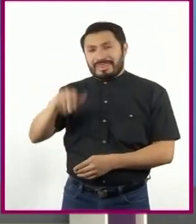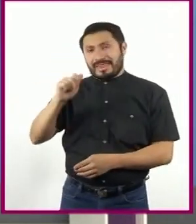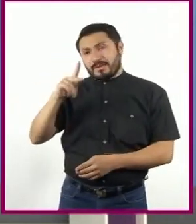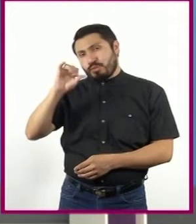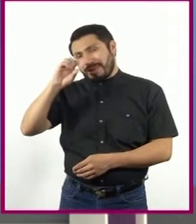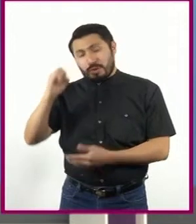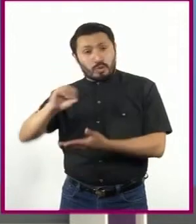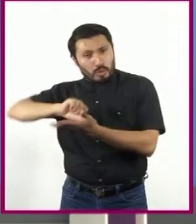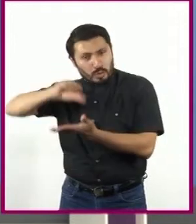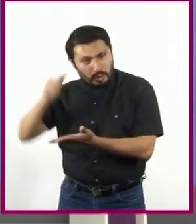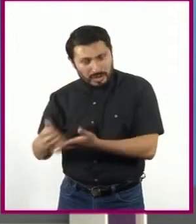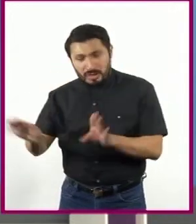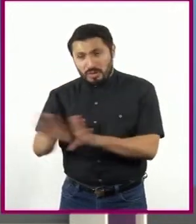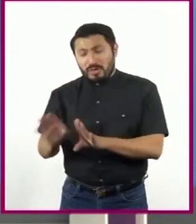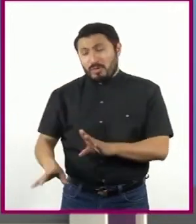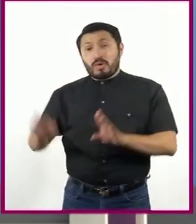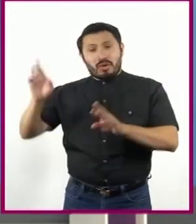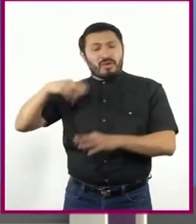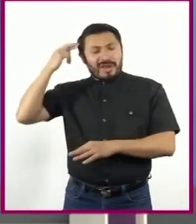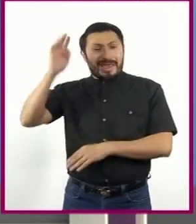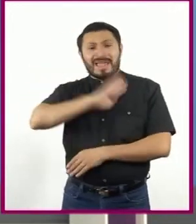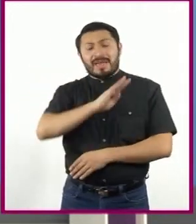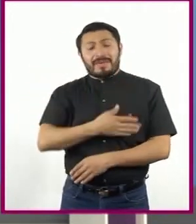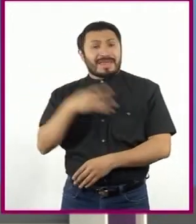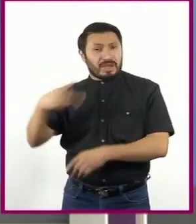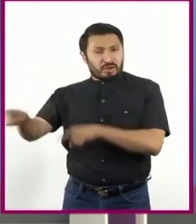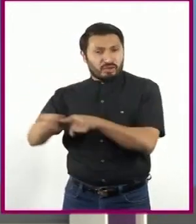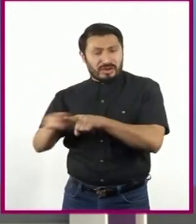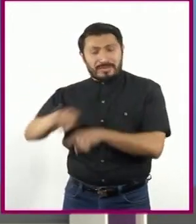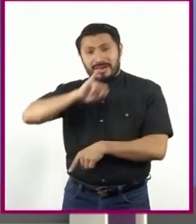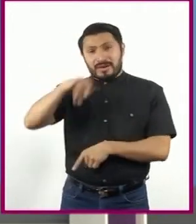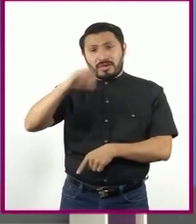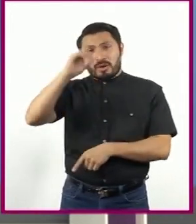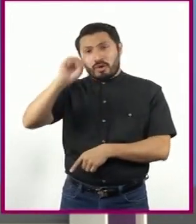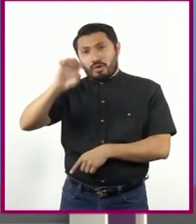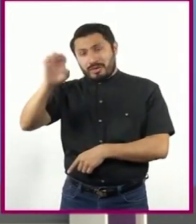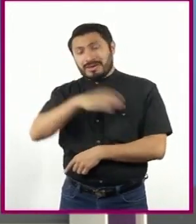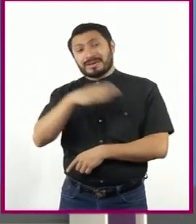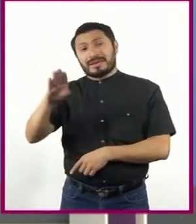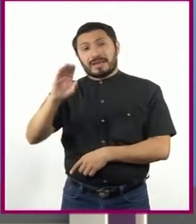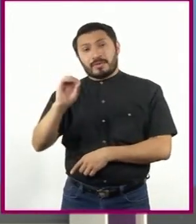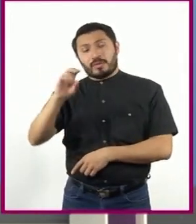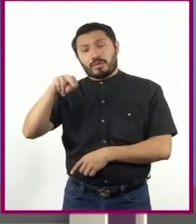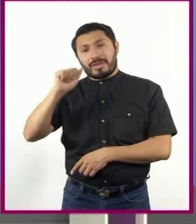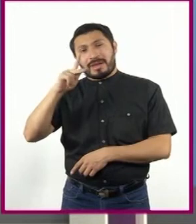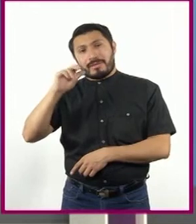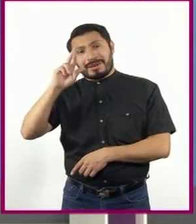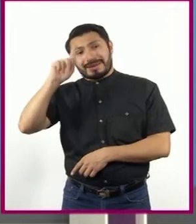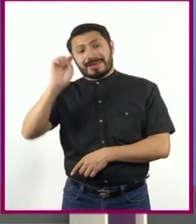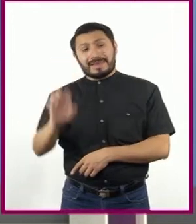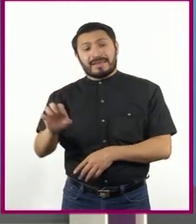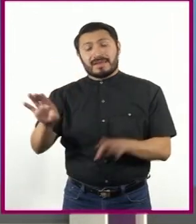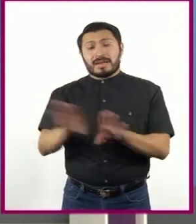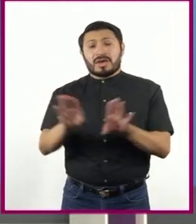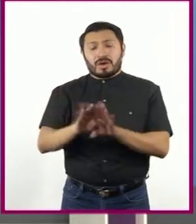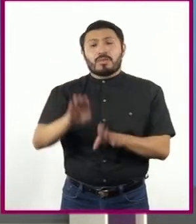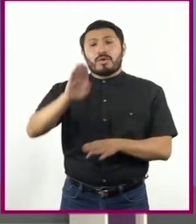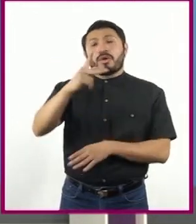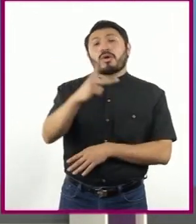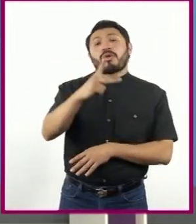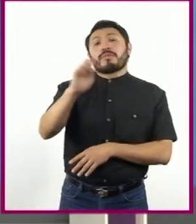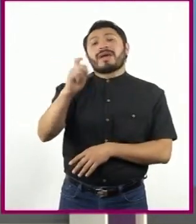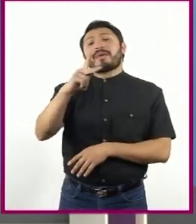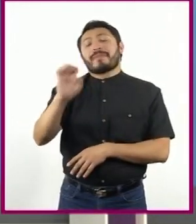lugar, proclamó rey de España a su hermano José Bonaparte, sarcásticamente apodado Pepe Botella, por